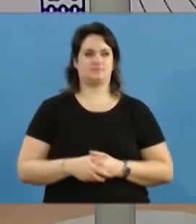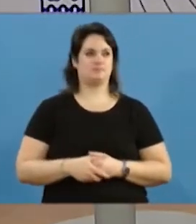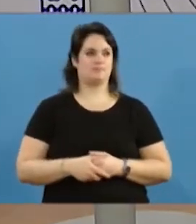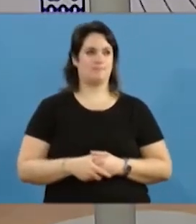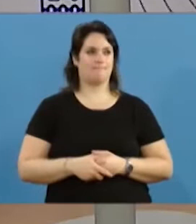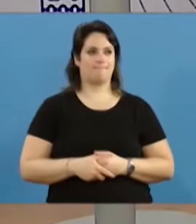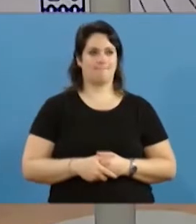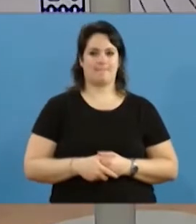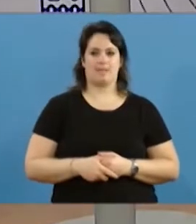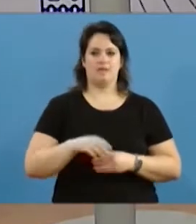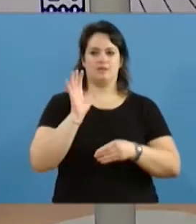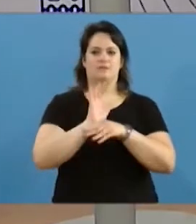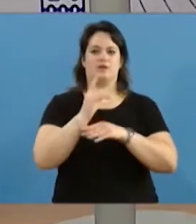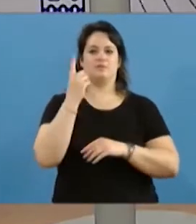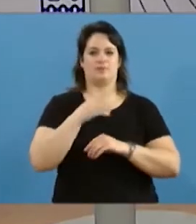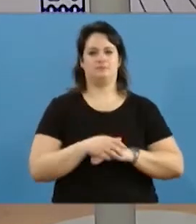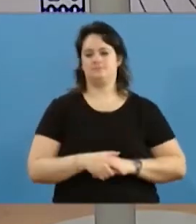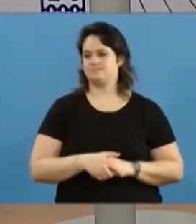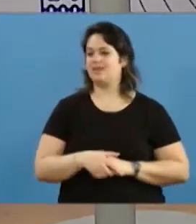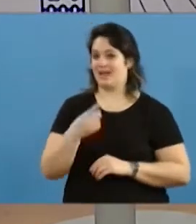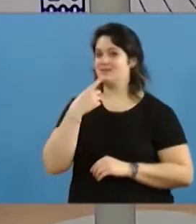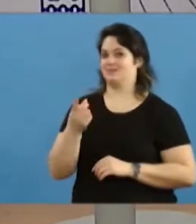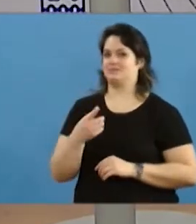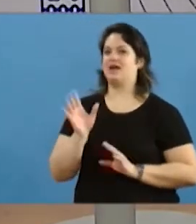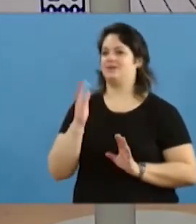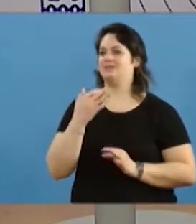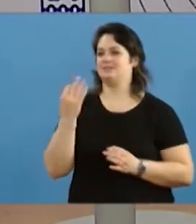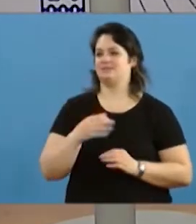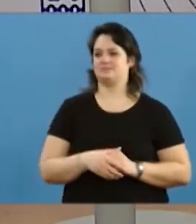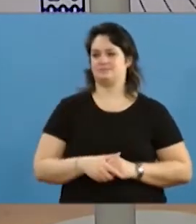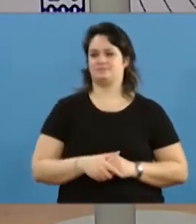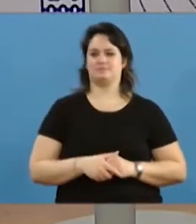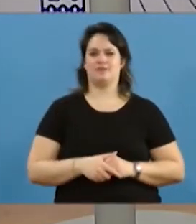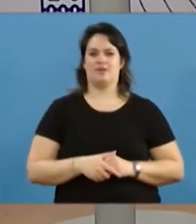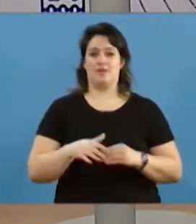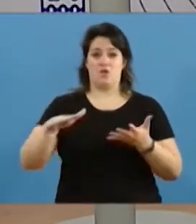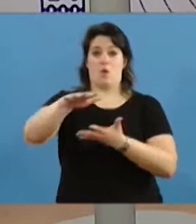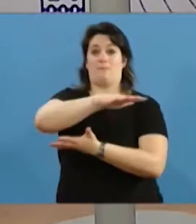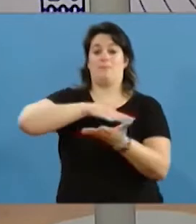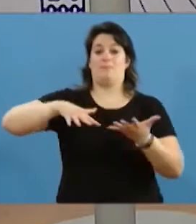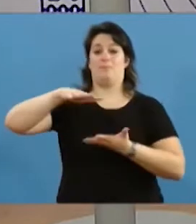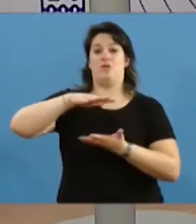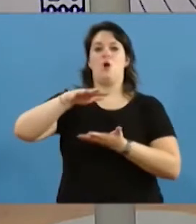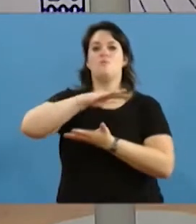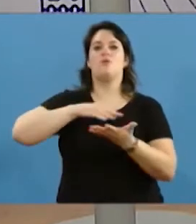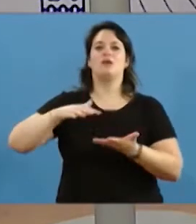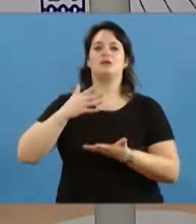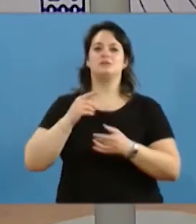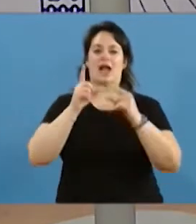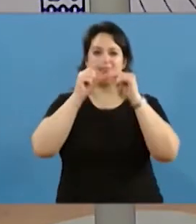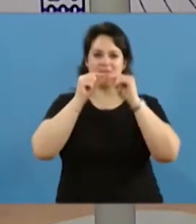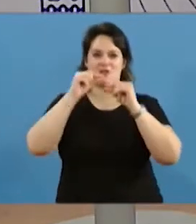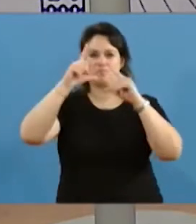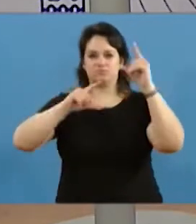Bien. Entonces, vamos con la primera definición, Tommy. Bien, señor, hice la tarea. A ver si está bien. Bien. A ver. Población. Una población